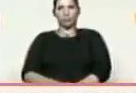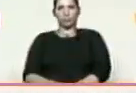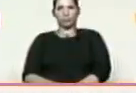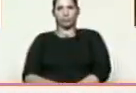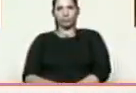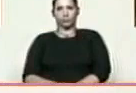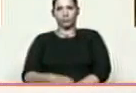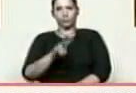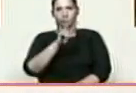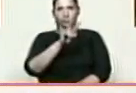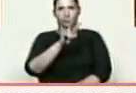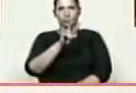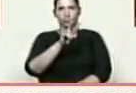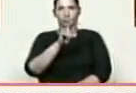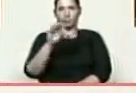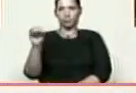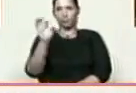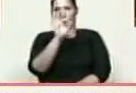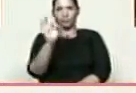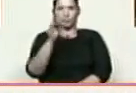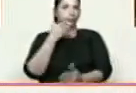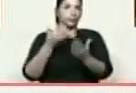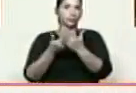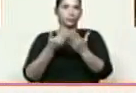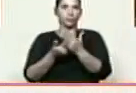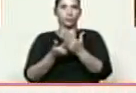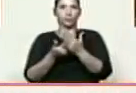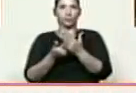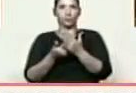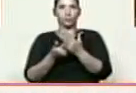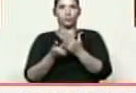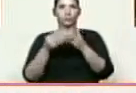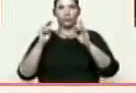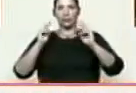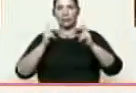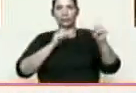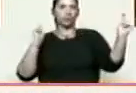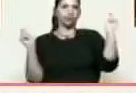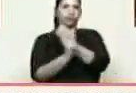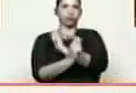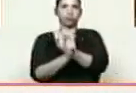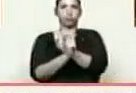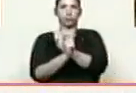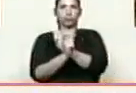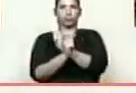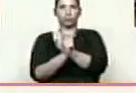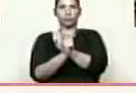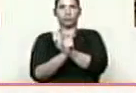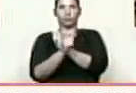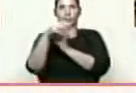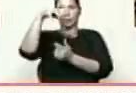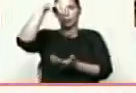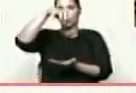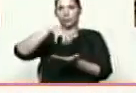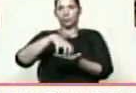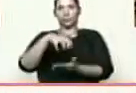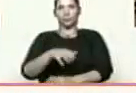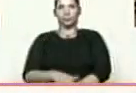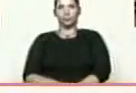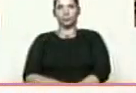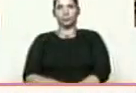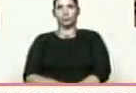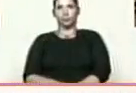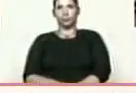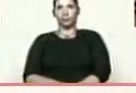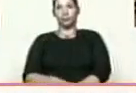un 20% de las propuestas están dirigidas a la transformación del Estado. En un